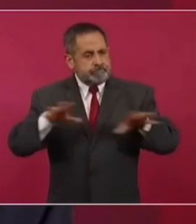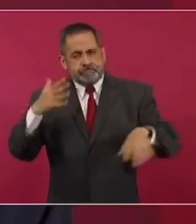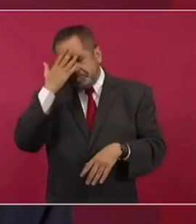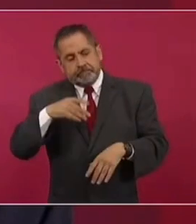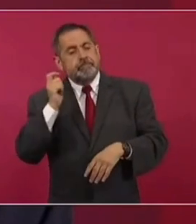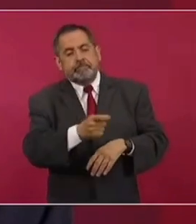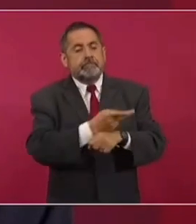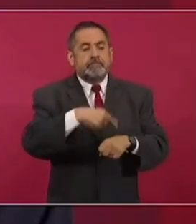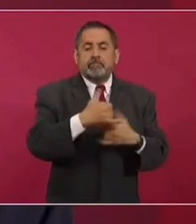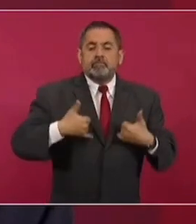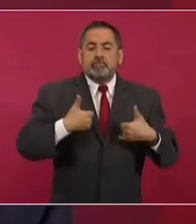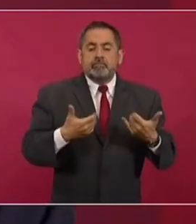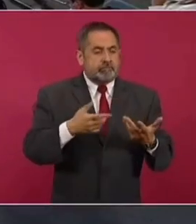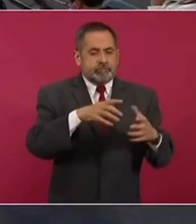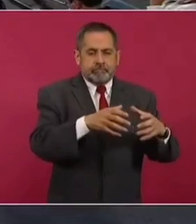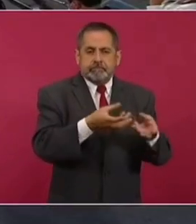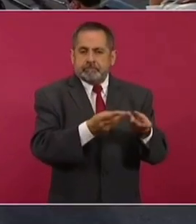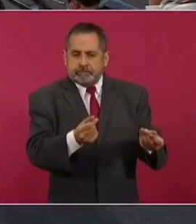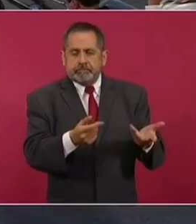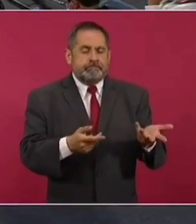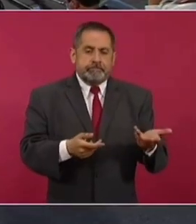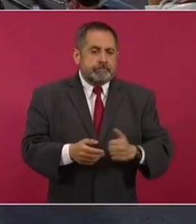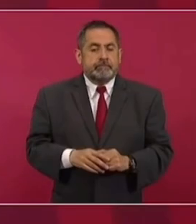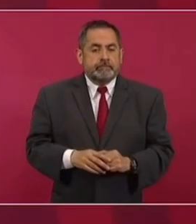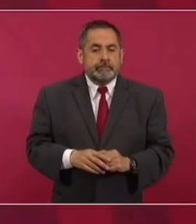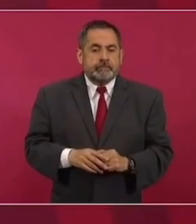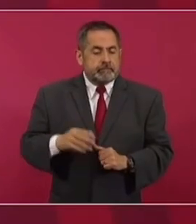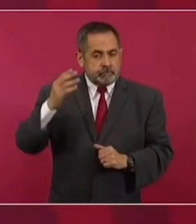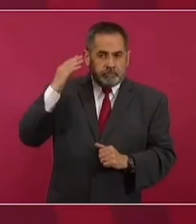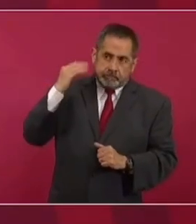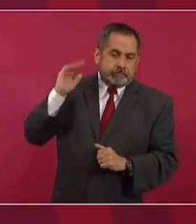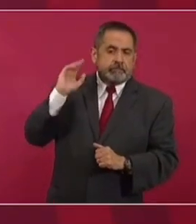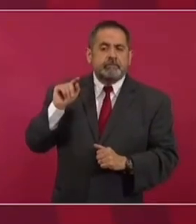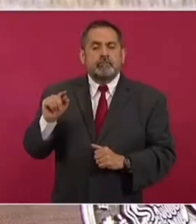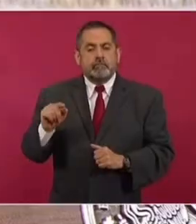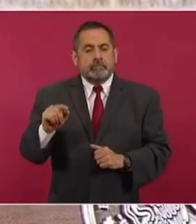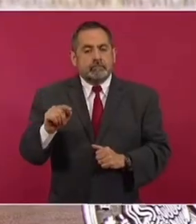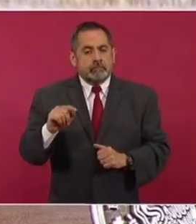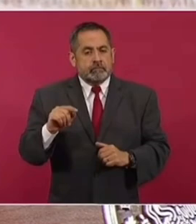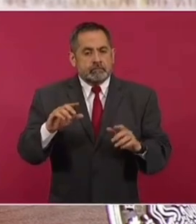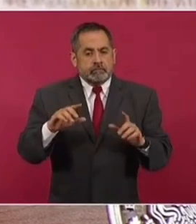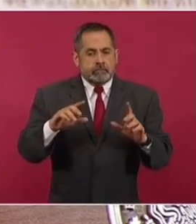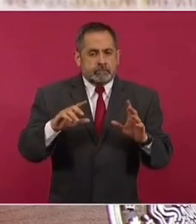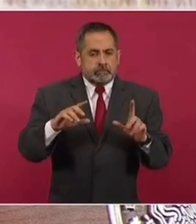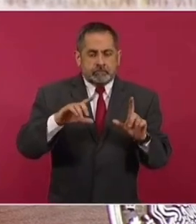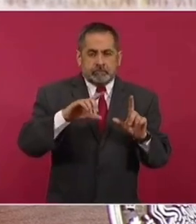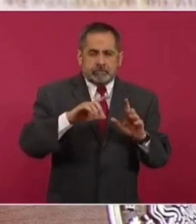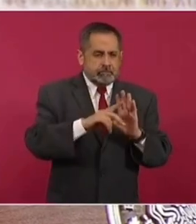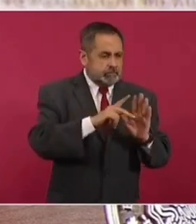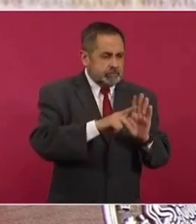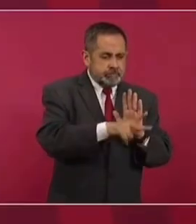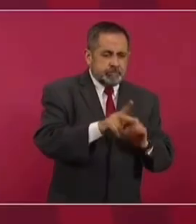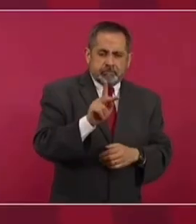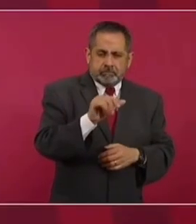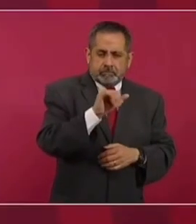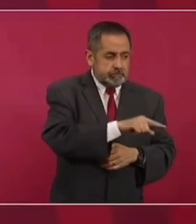sobre la desaparición de los jóvenes. Y a diferencia de antes, cuando el país solo se